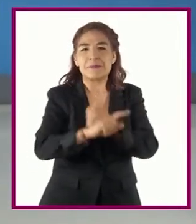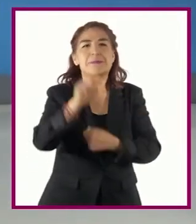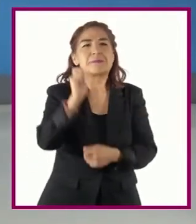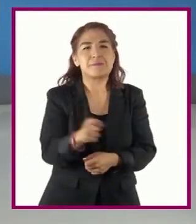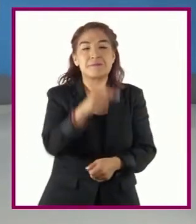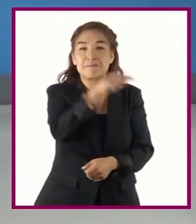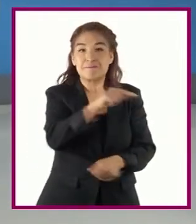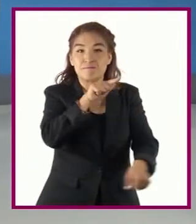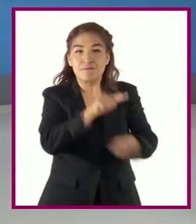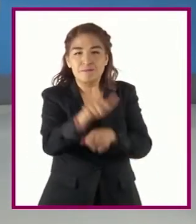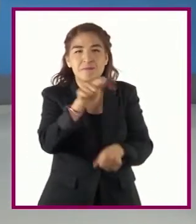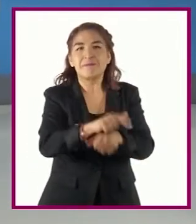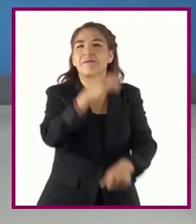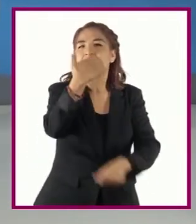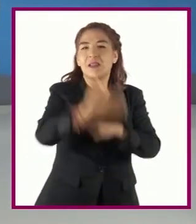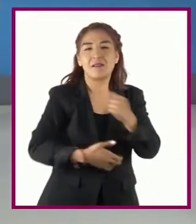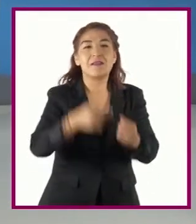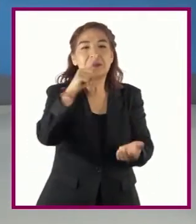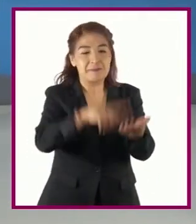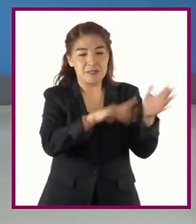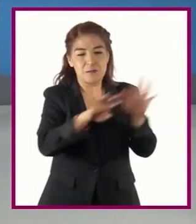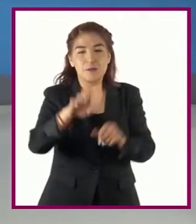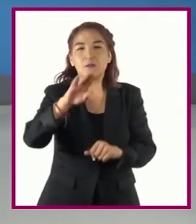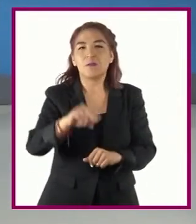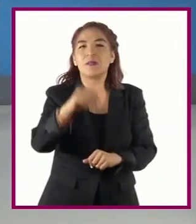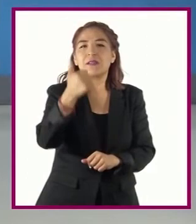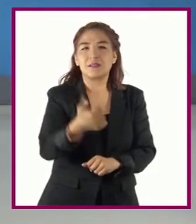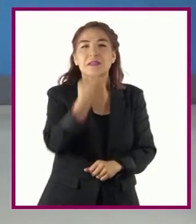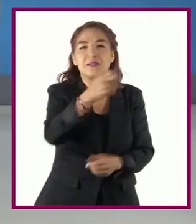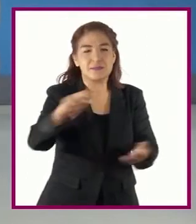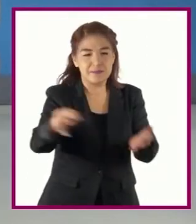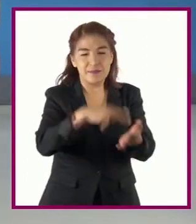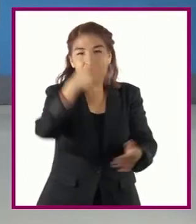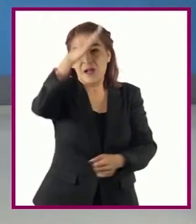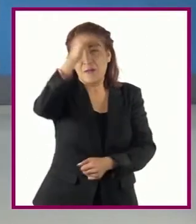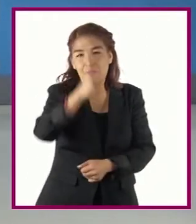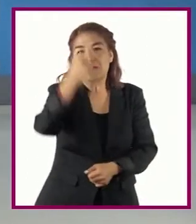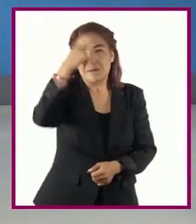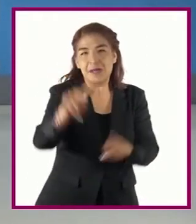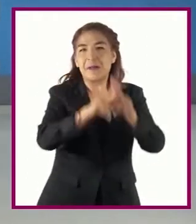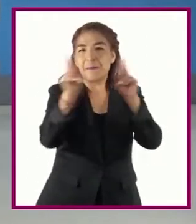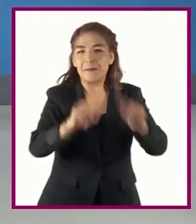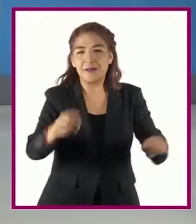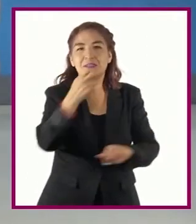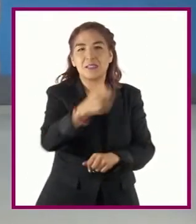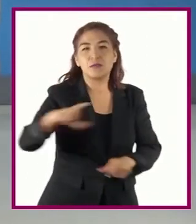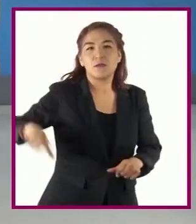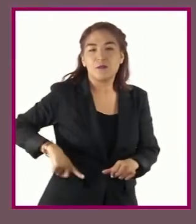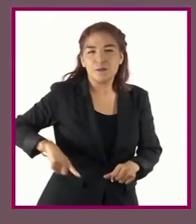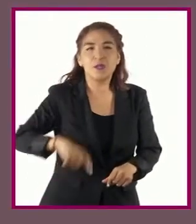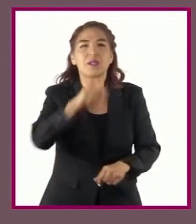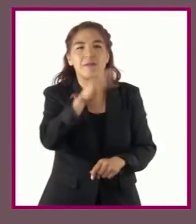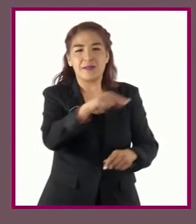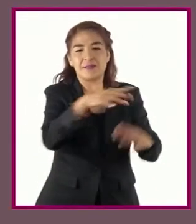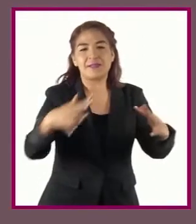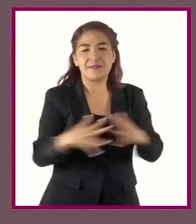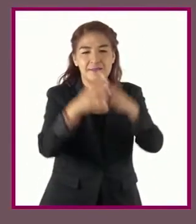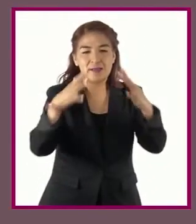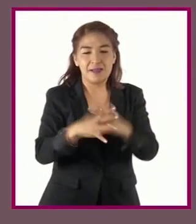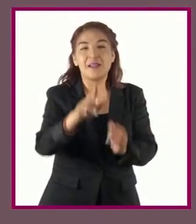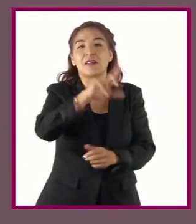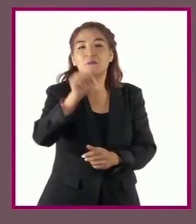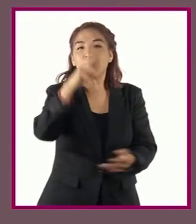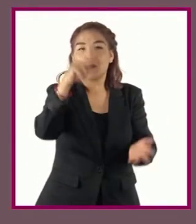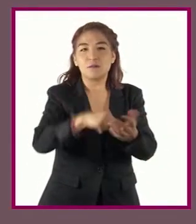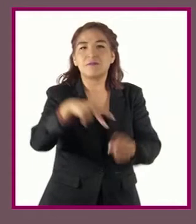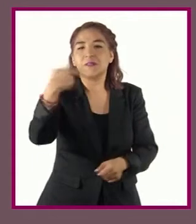en Guatemala en 1996 con la firma de acuerdos de paz entre el gobierno y las guerrillas. En 2013